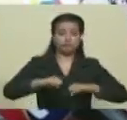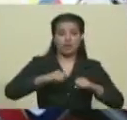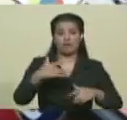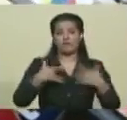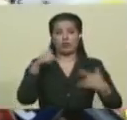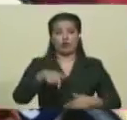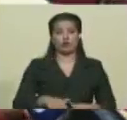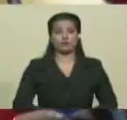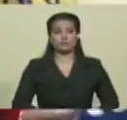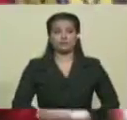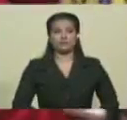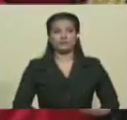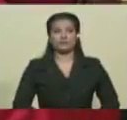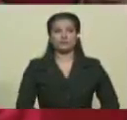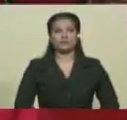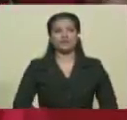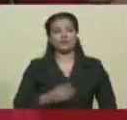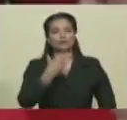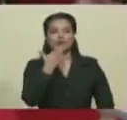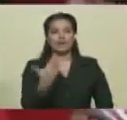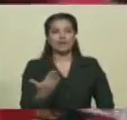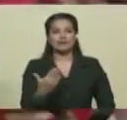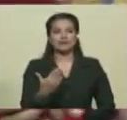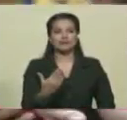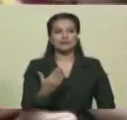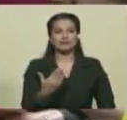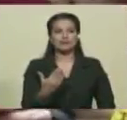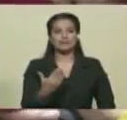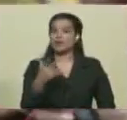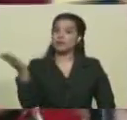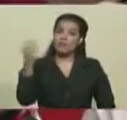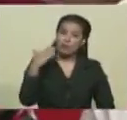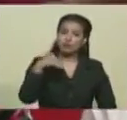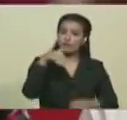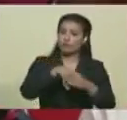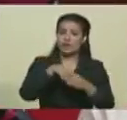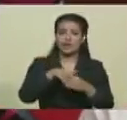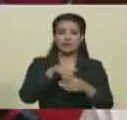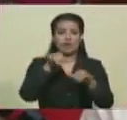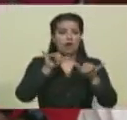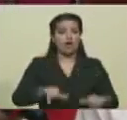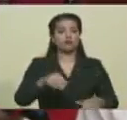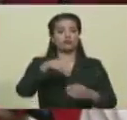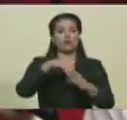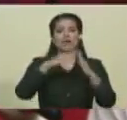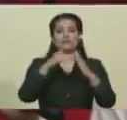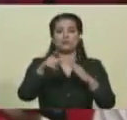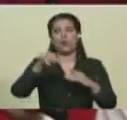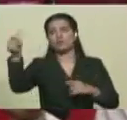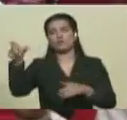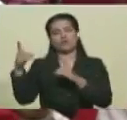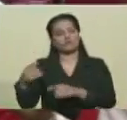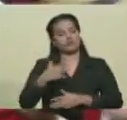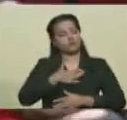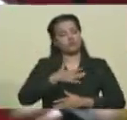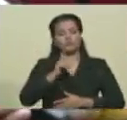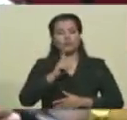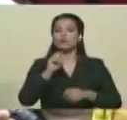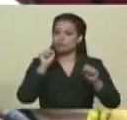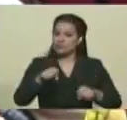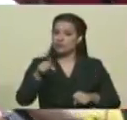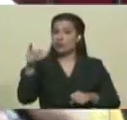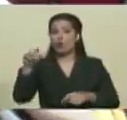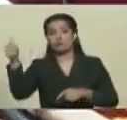de hoy. Muchísimas gracias, palabras. Todos a votar, que no se quede nadie en su casa. No deje que otro vote por usted. Si usted deja que otro vote por usted, pues no se